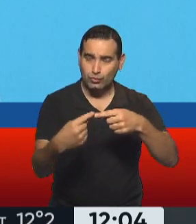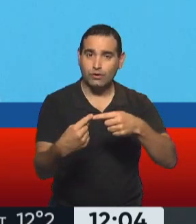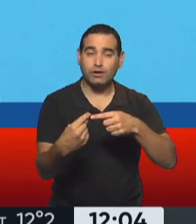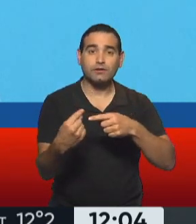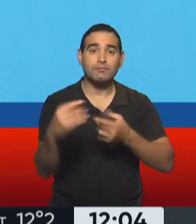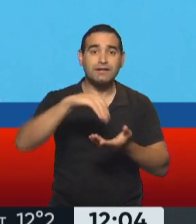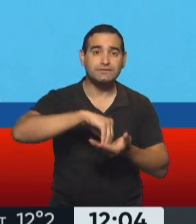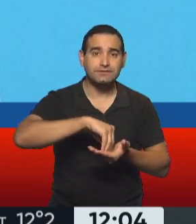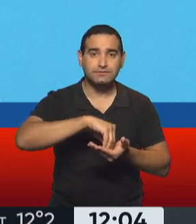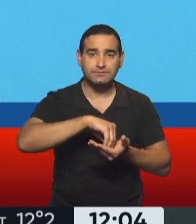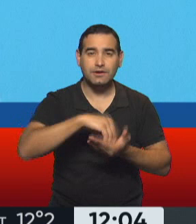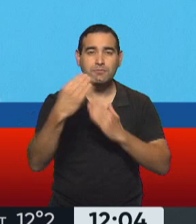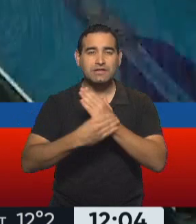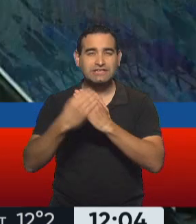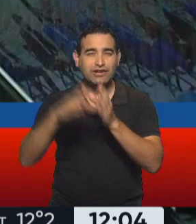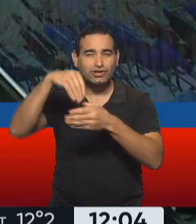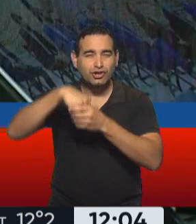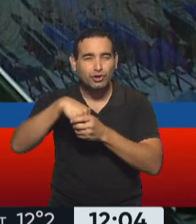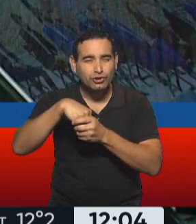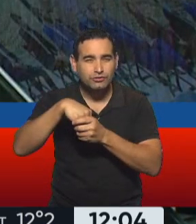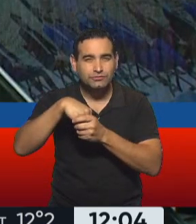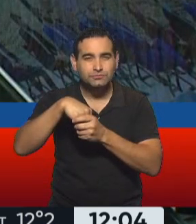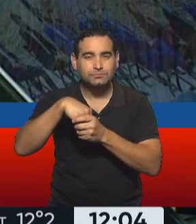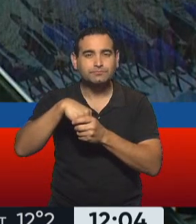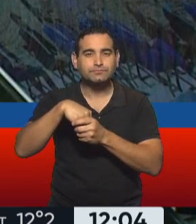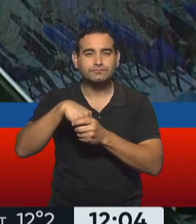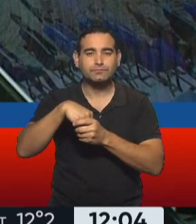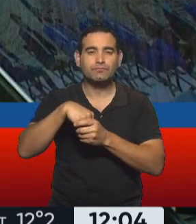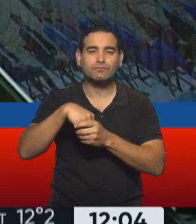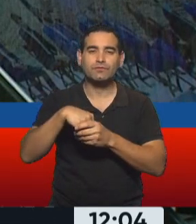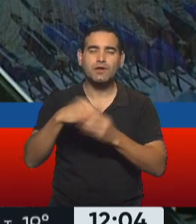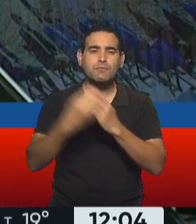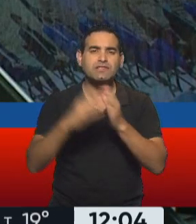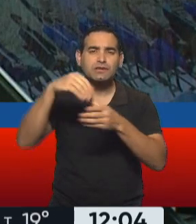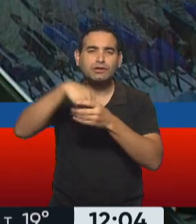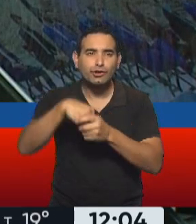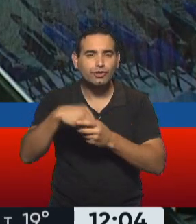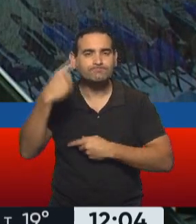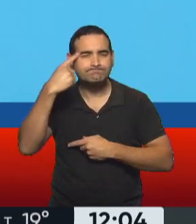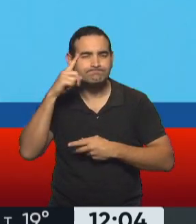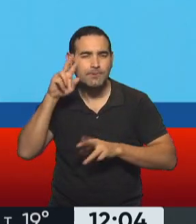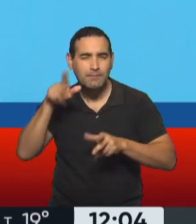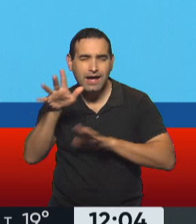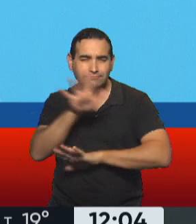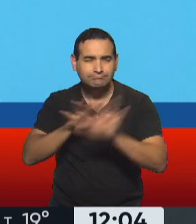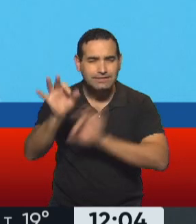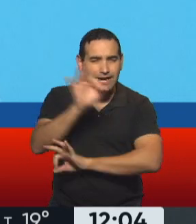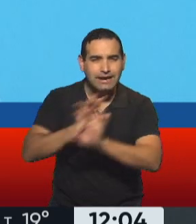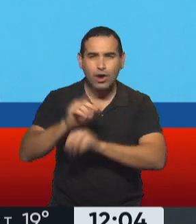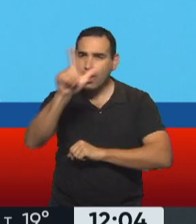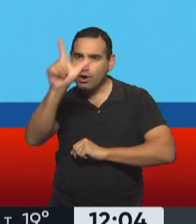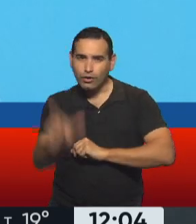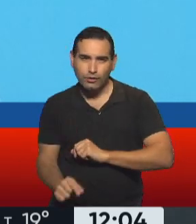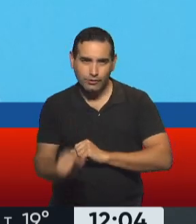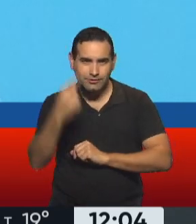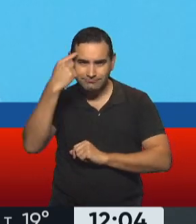con el Ministerio del Interior, con una mirada que tenía que ver con generar planificación estratégica en todo el territorio